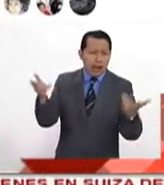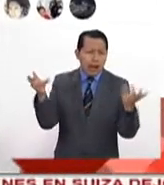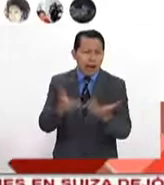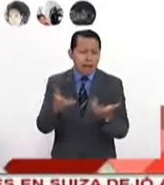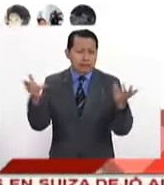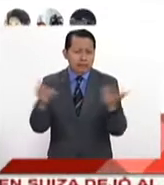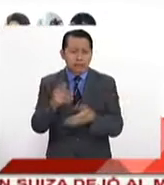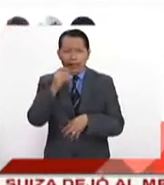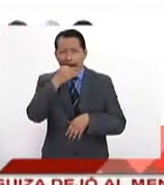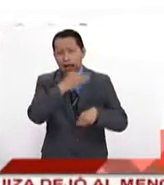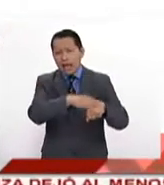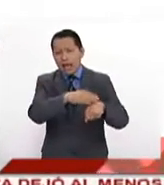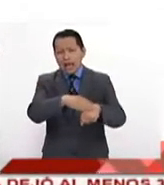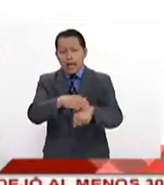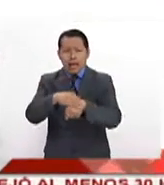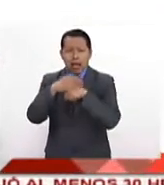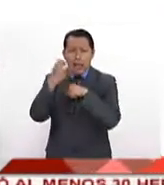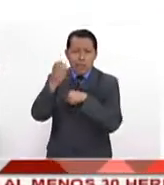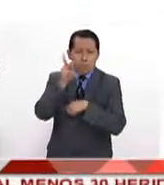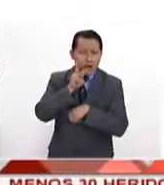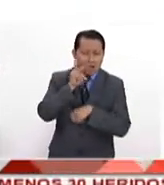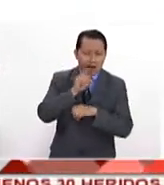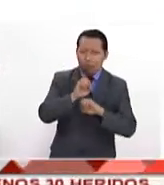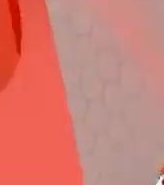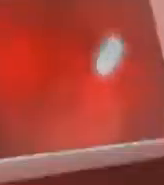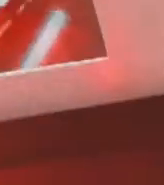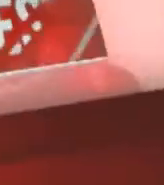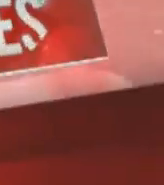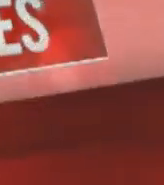en el que se daba aviso de la supuesta prueba.